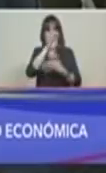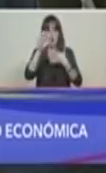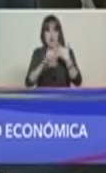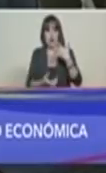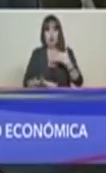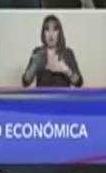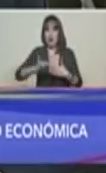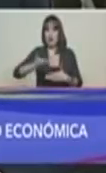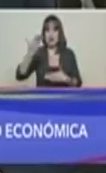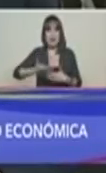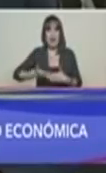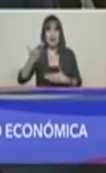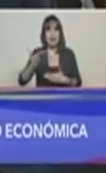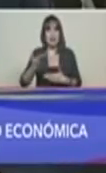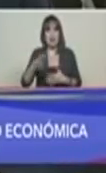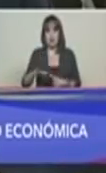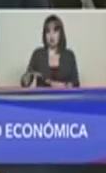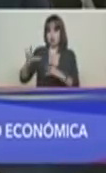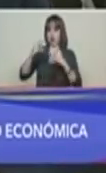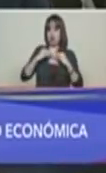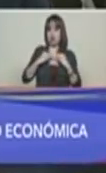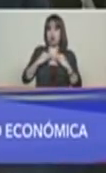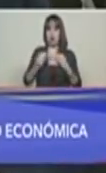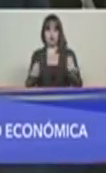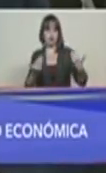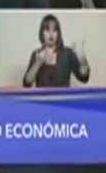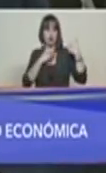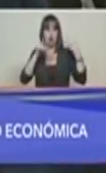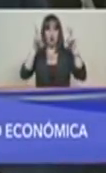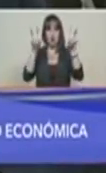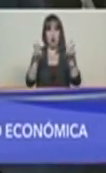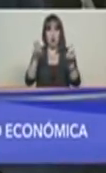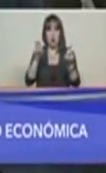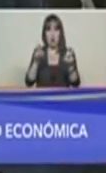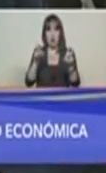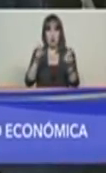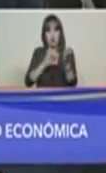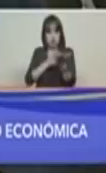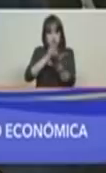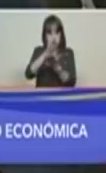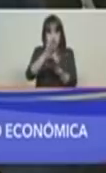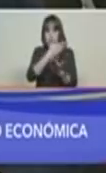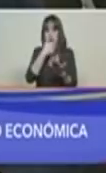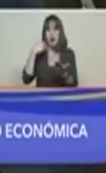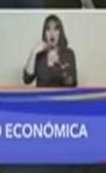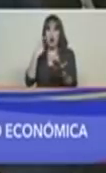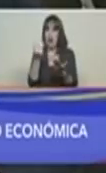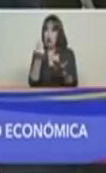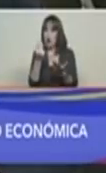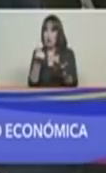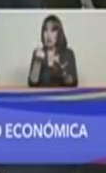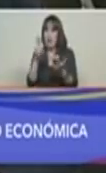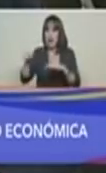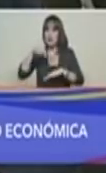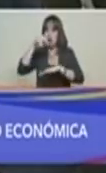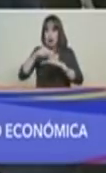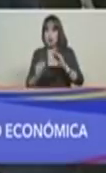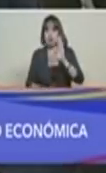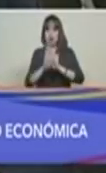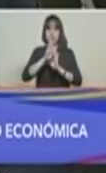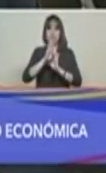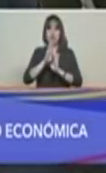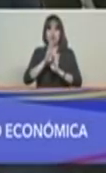haber retomado la vía virtuosa de la economía nacional, ¿no? En